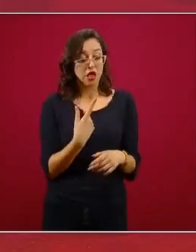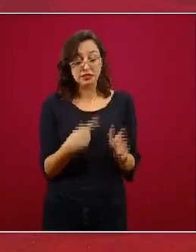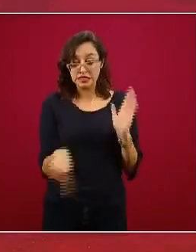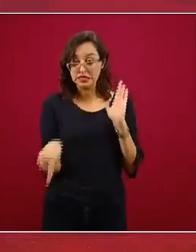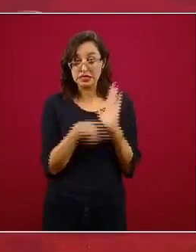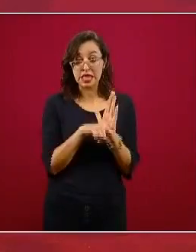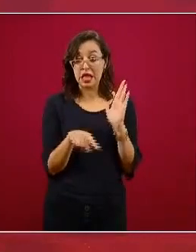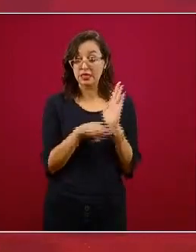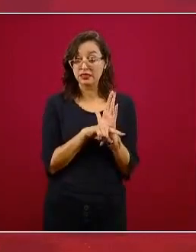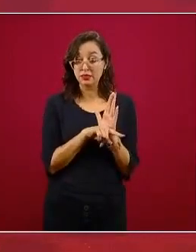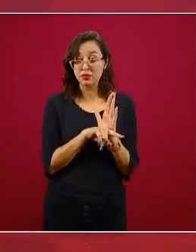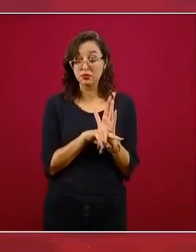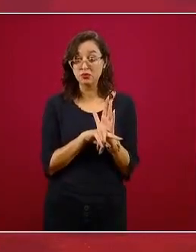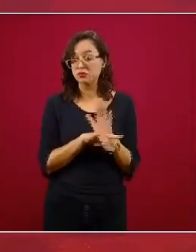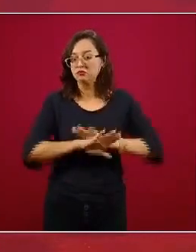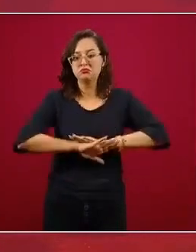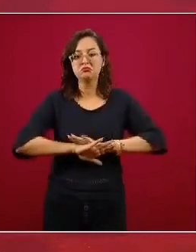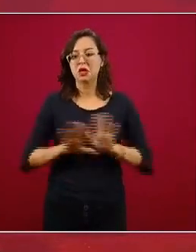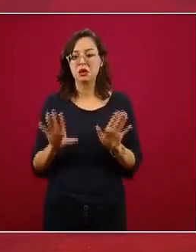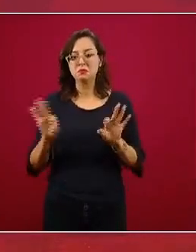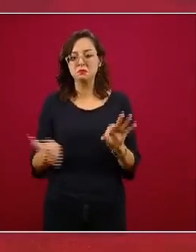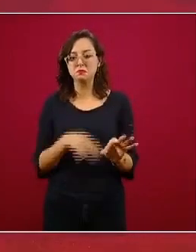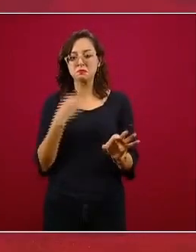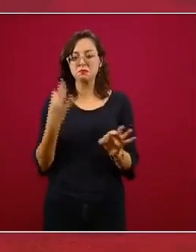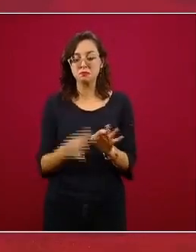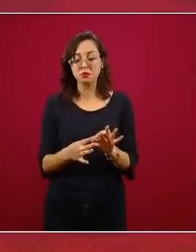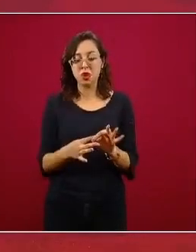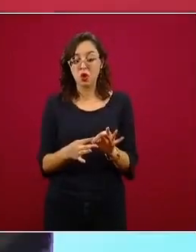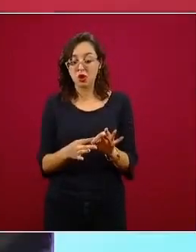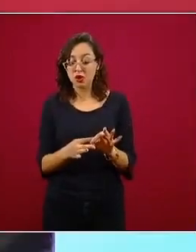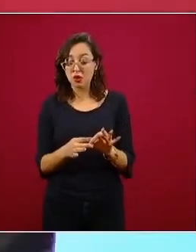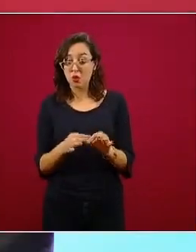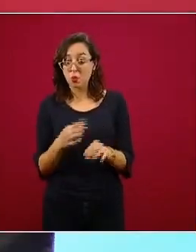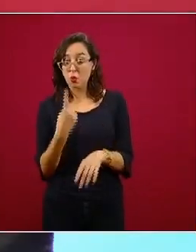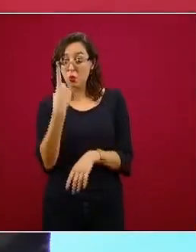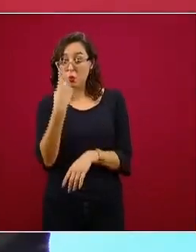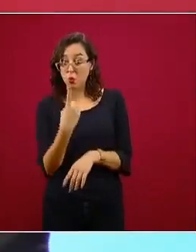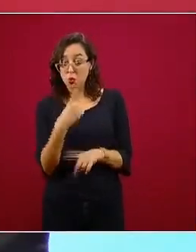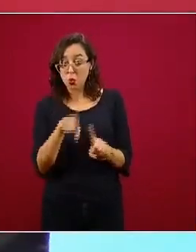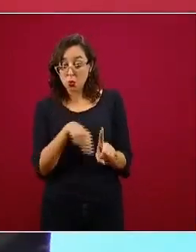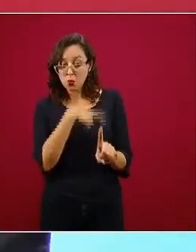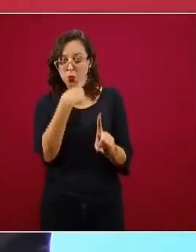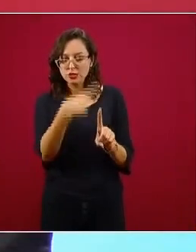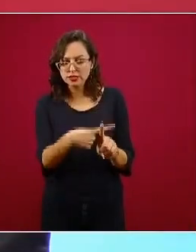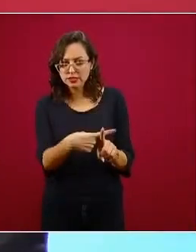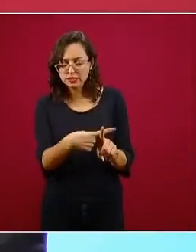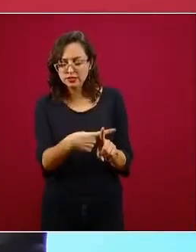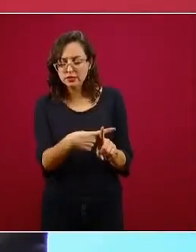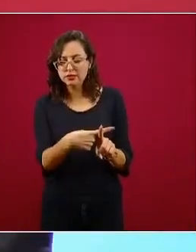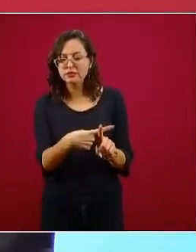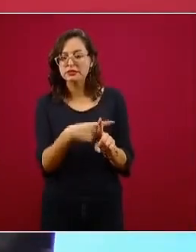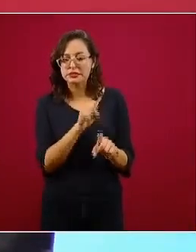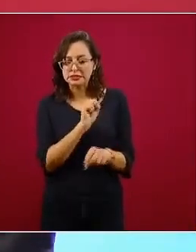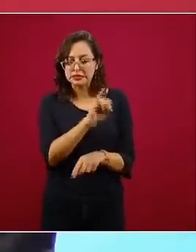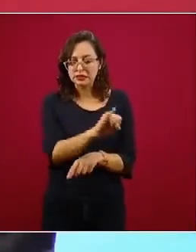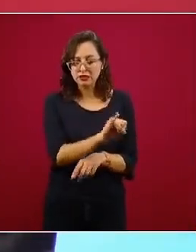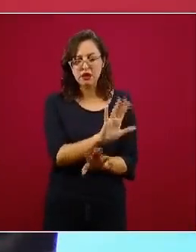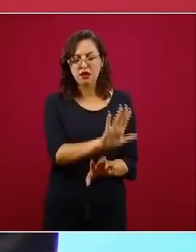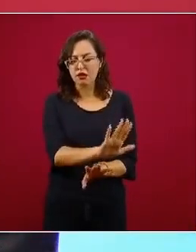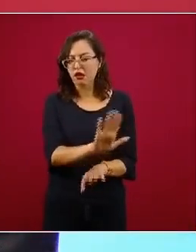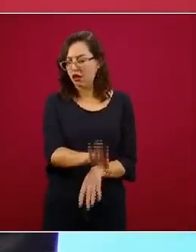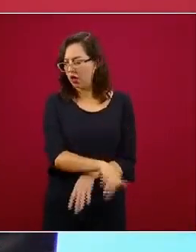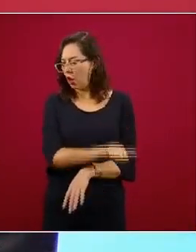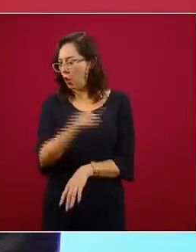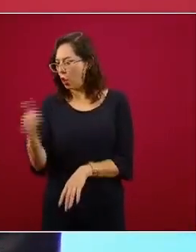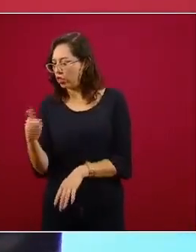negativo, ya no hay que hacer ninguna más prueba. Si sale positivo, con otra muestra en espejo, otra copia